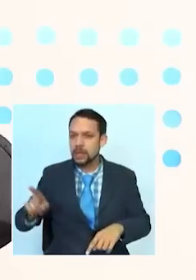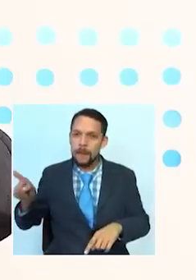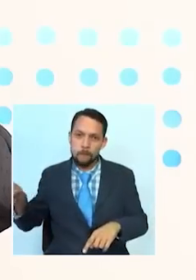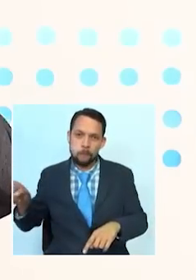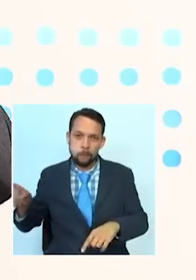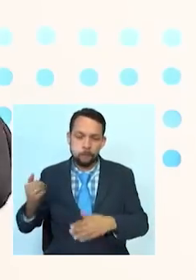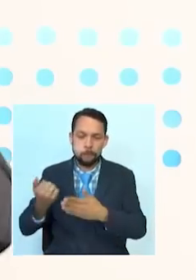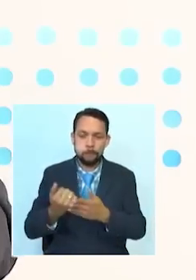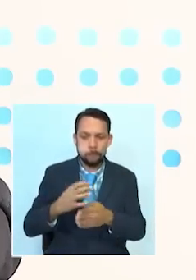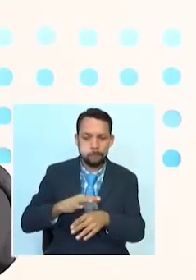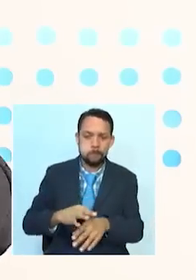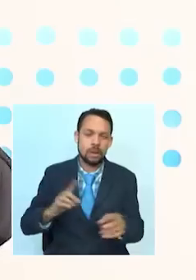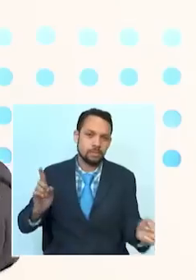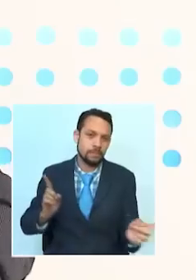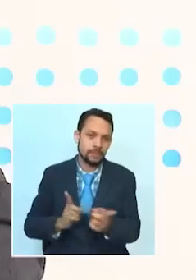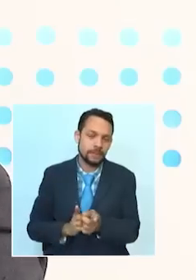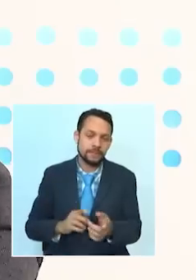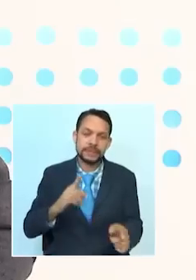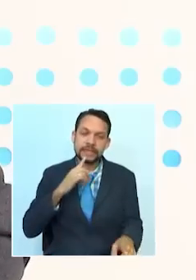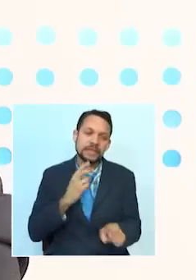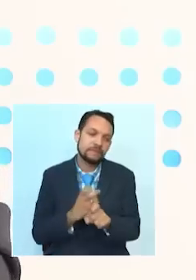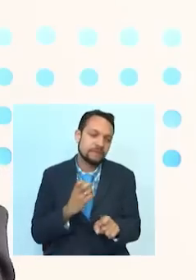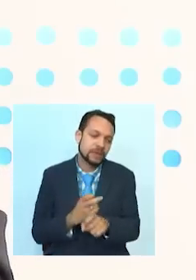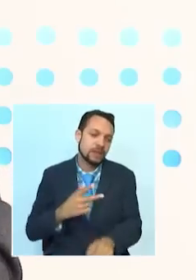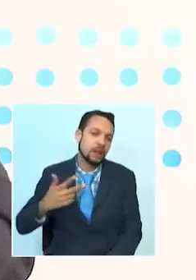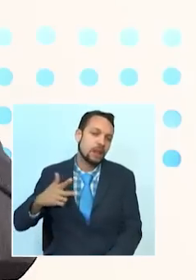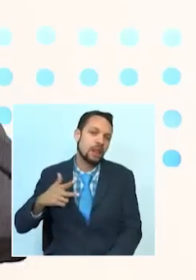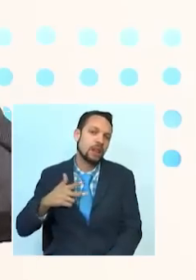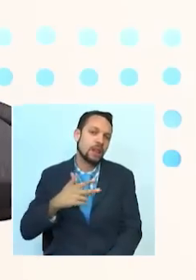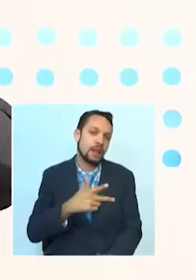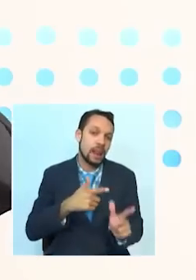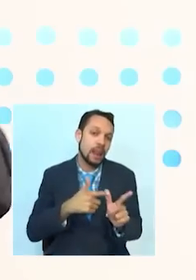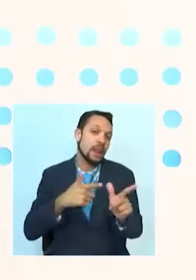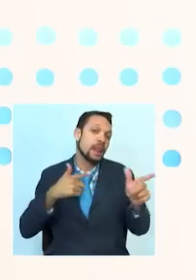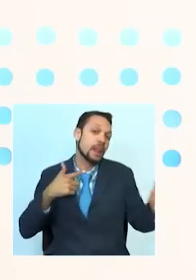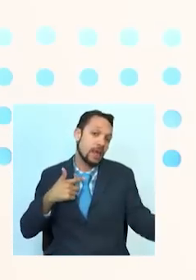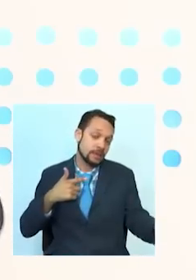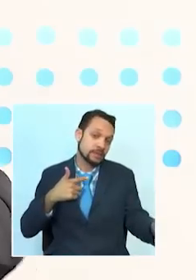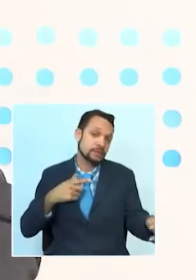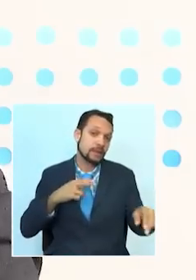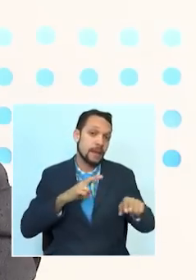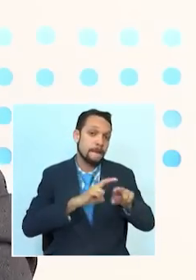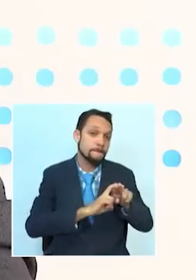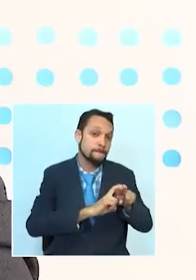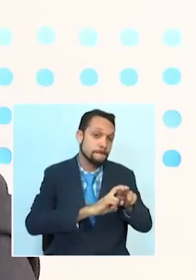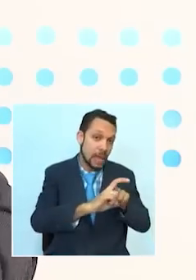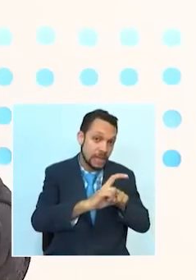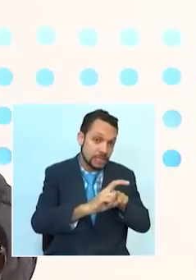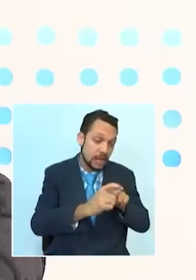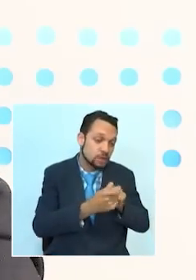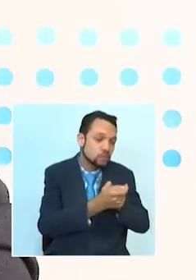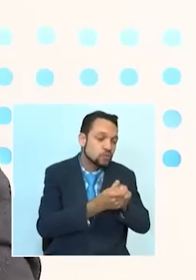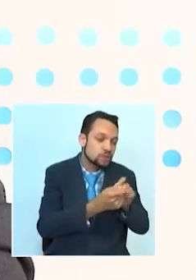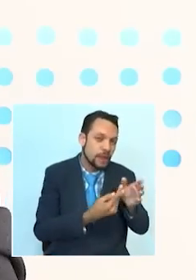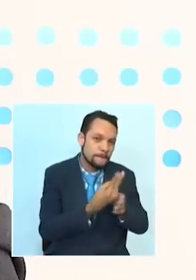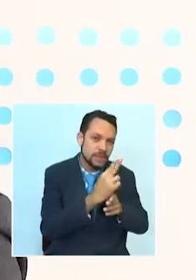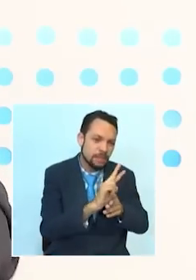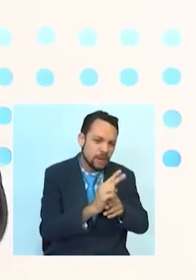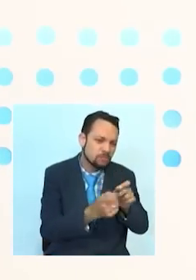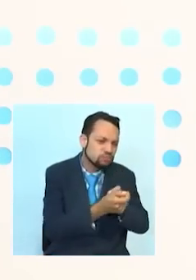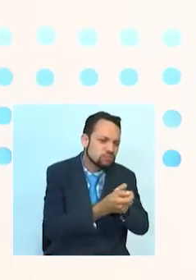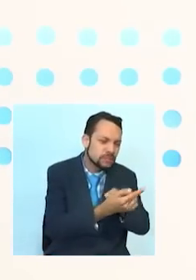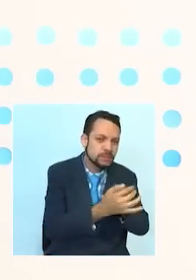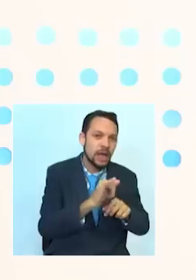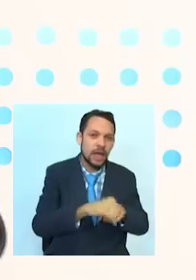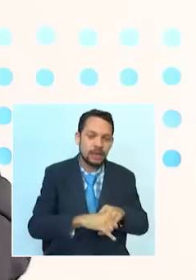desplazarse tomar un taxi en fin hasta el parque de la salud que queda en las afueras de manizales en otro municipio en villam María es muy cerca de todas maneras